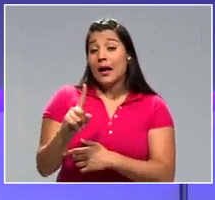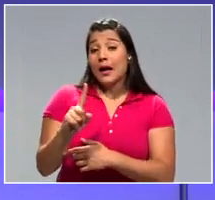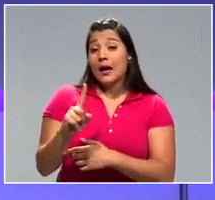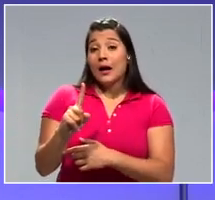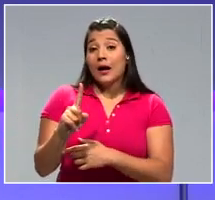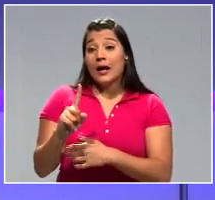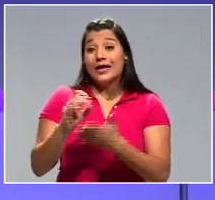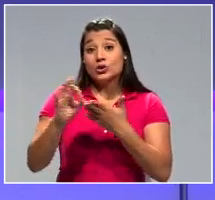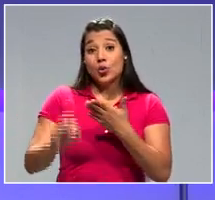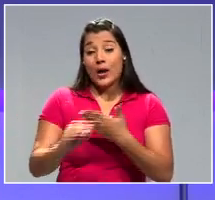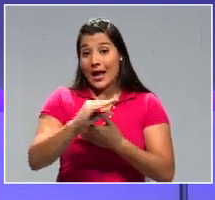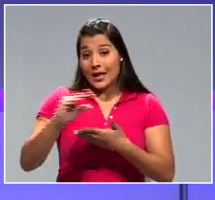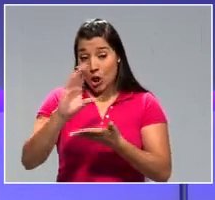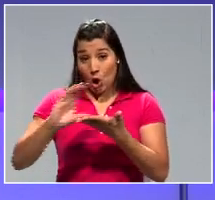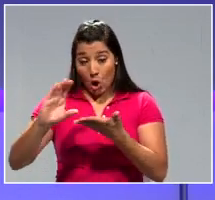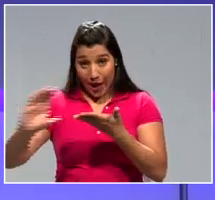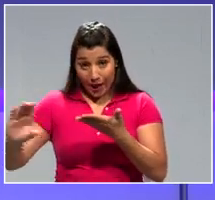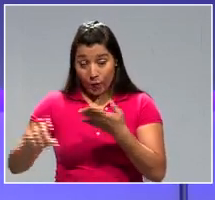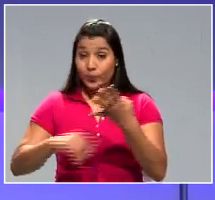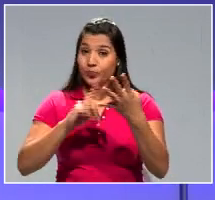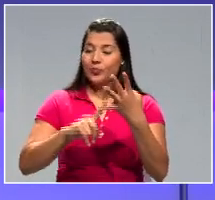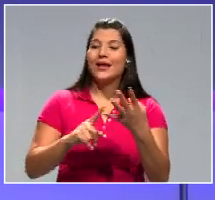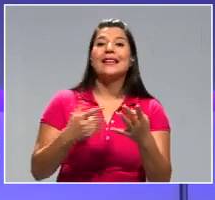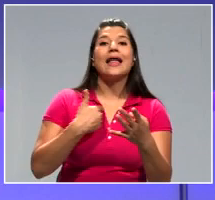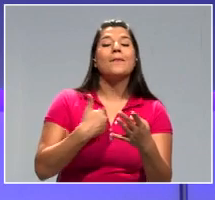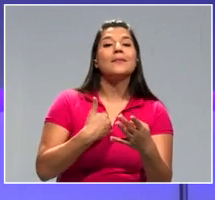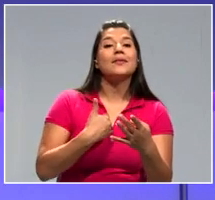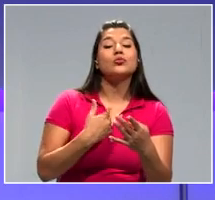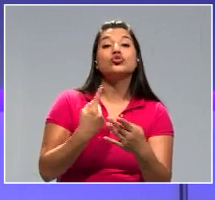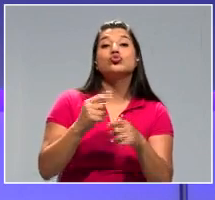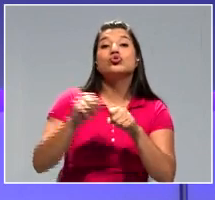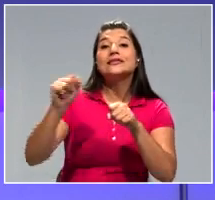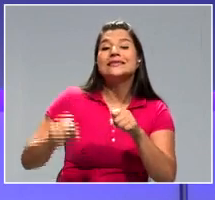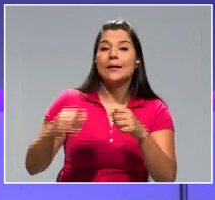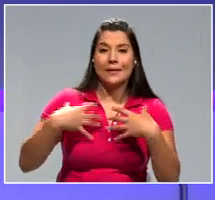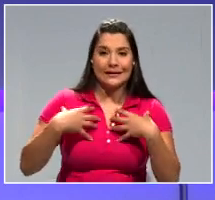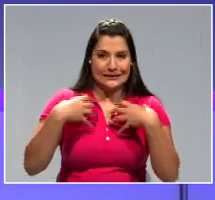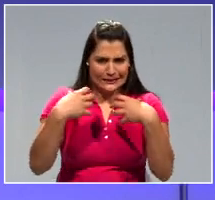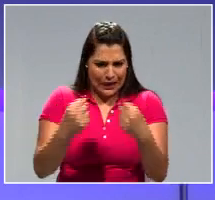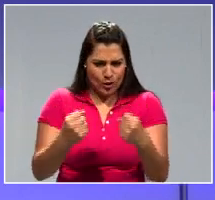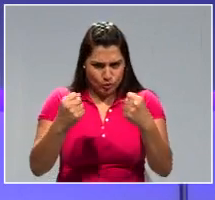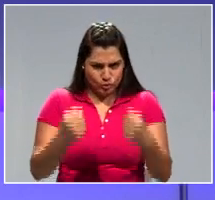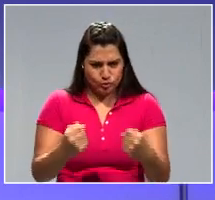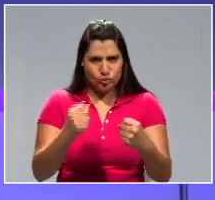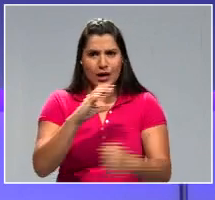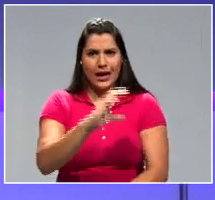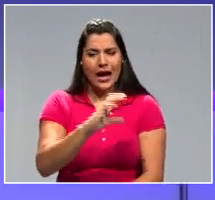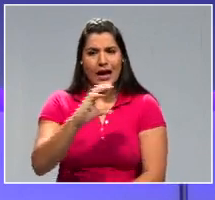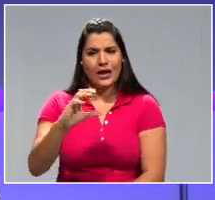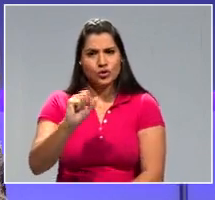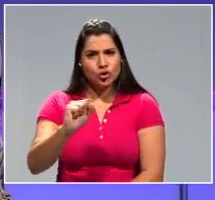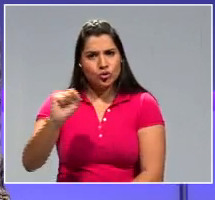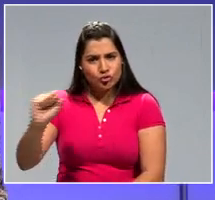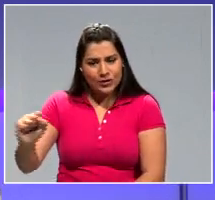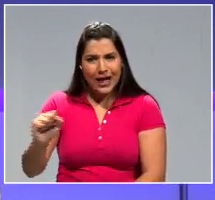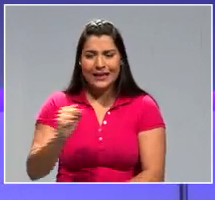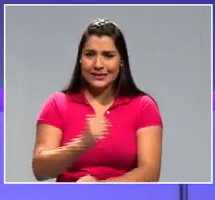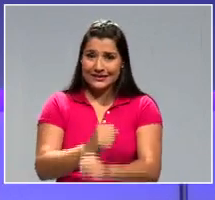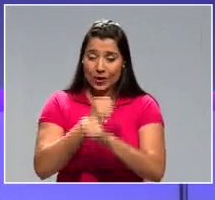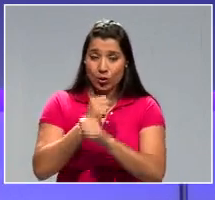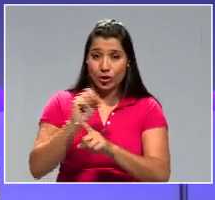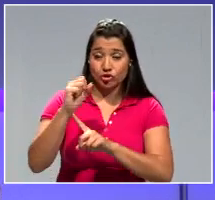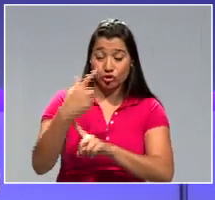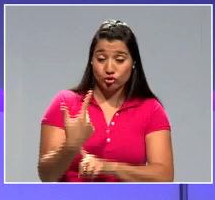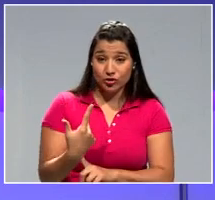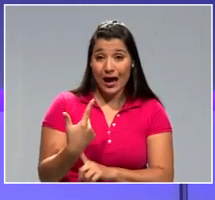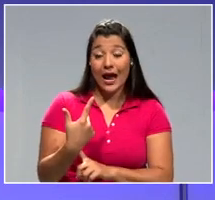para escuela y colegio. Tenemos un sistema de salud robusto, una caja, un sistema de seguridad social,